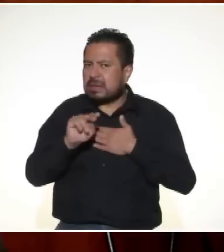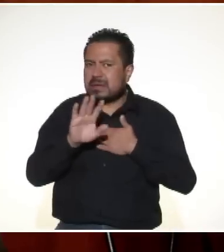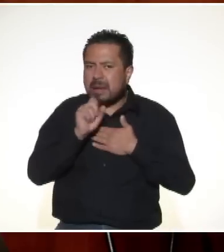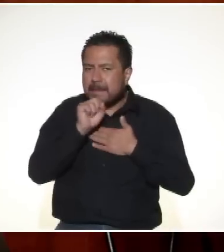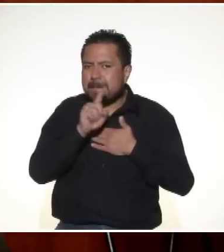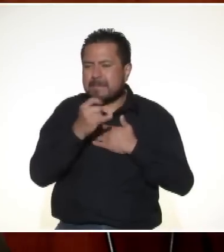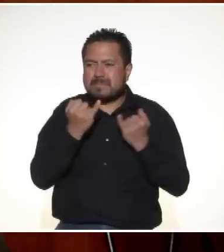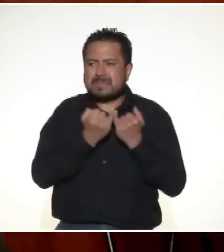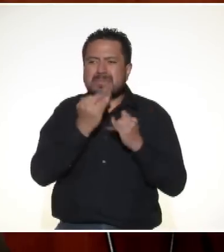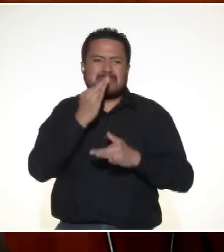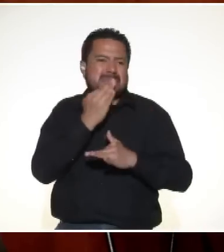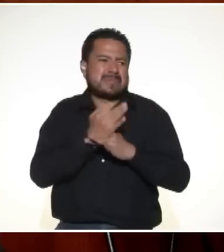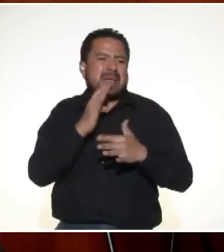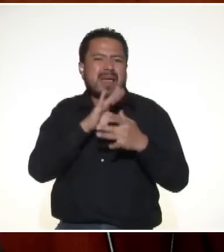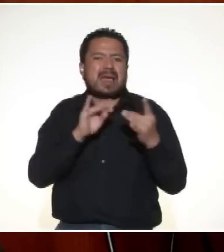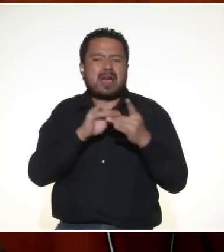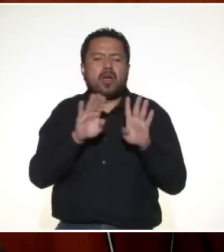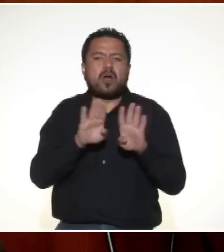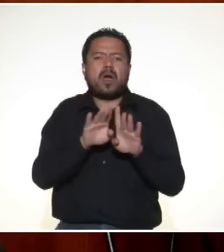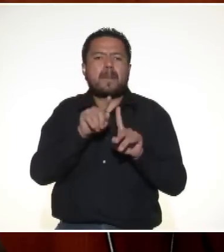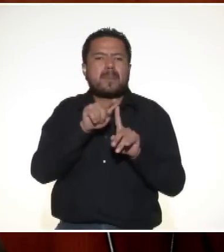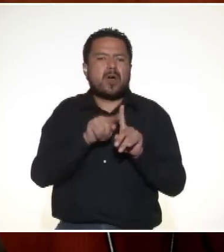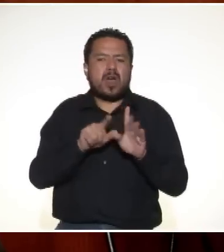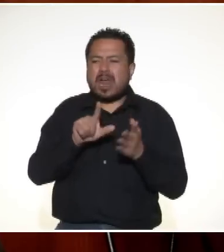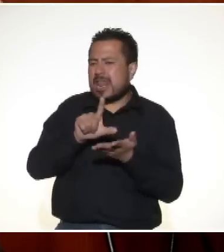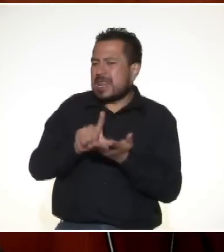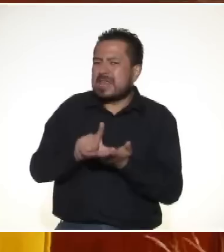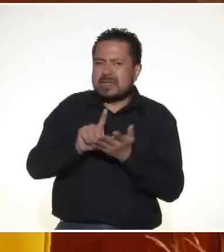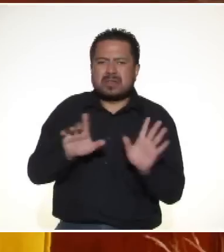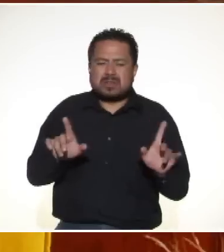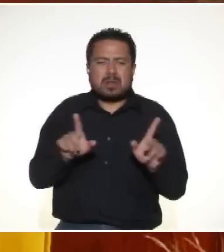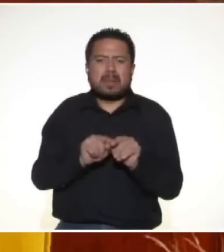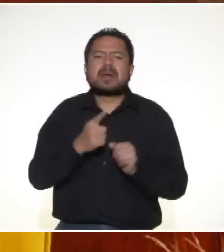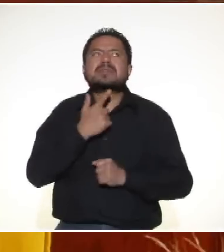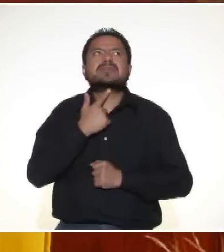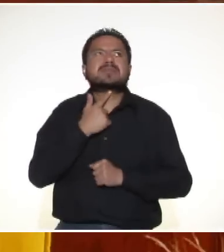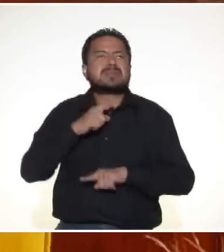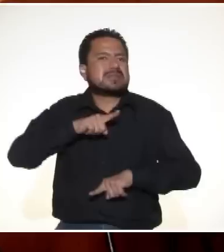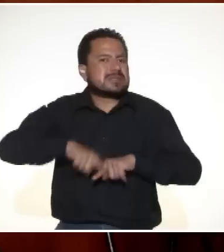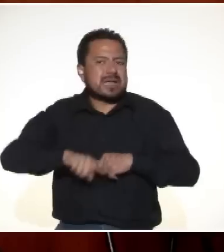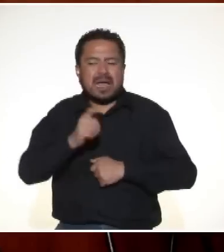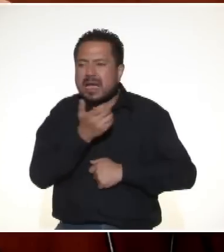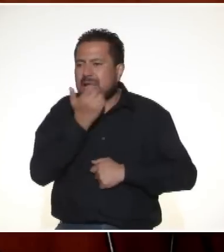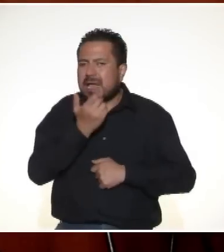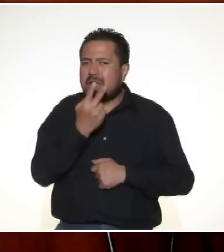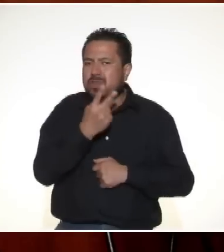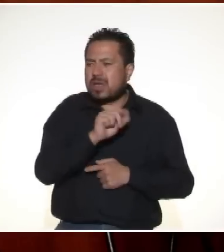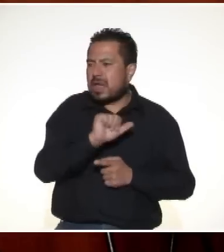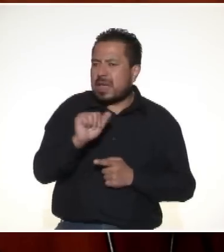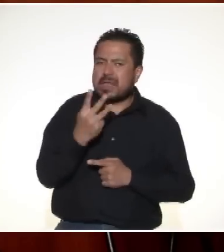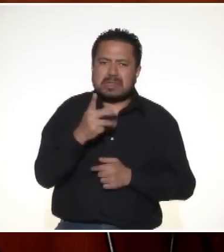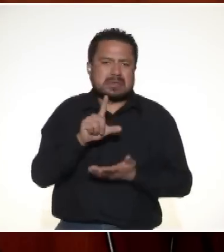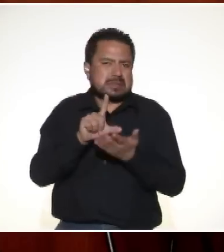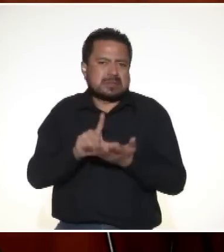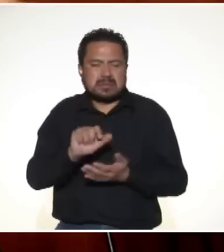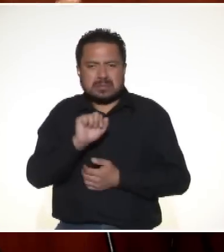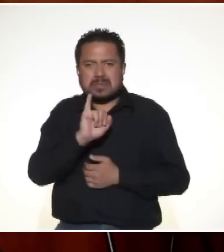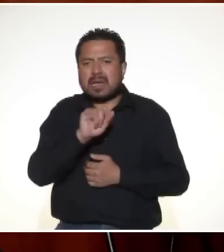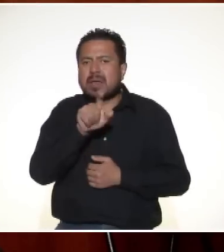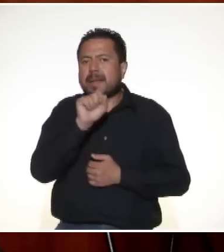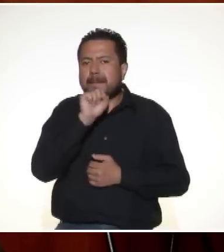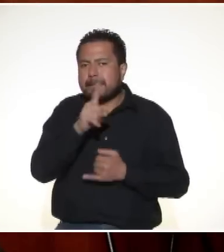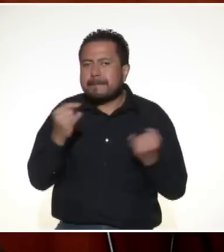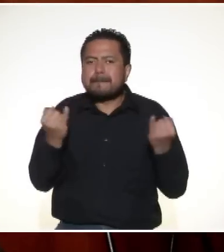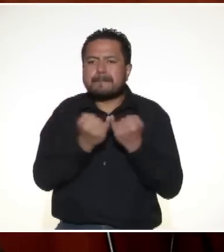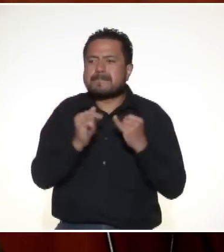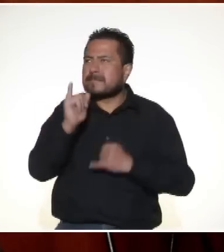los que se decían en cuanto a cantidades, no, nada más evitar la sed, que habitualmente llegan a ser de 2 a 3 litros, sí. Evitar, por ejemplo,